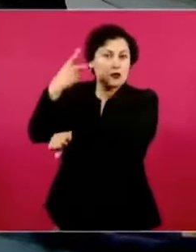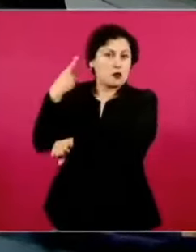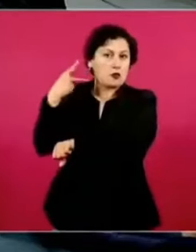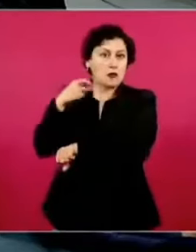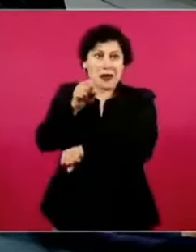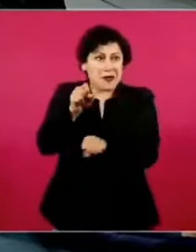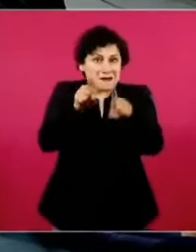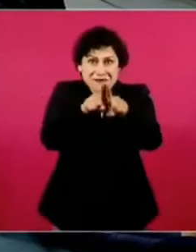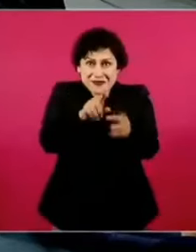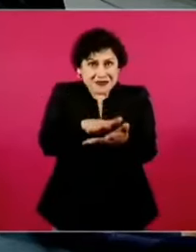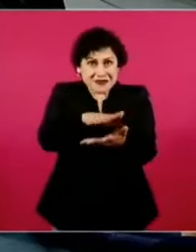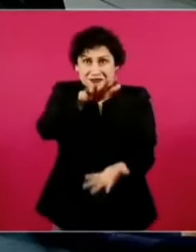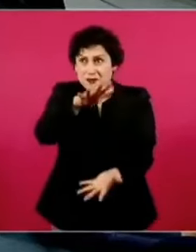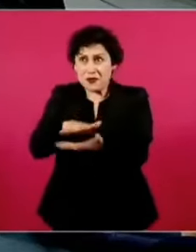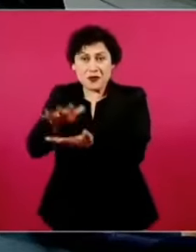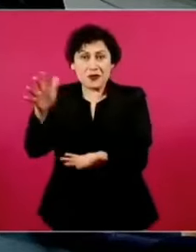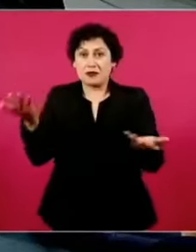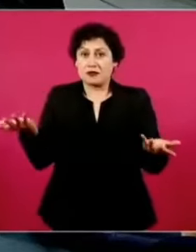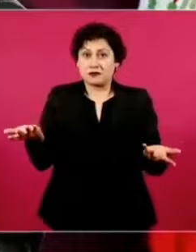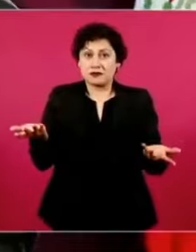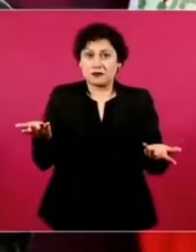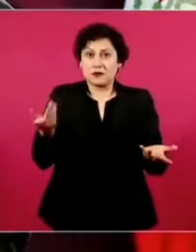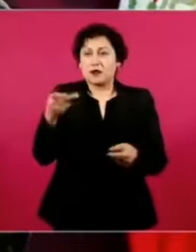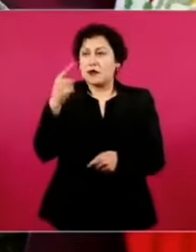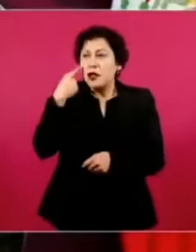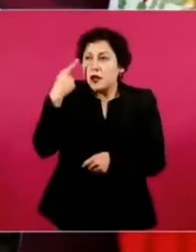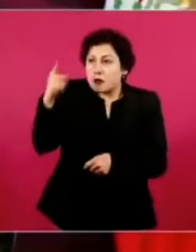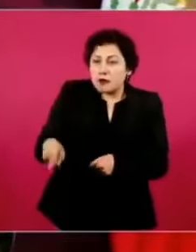la demora. Entonces van con los jueces,